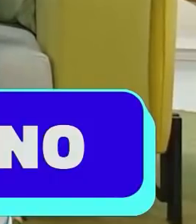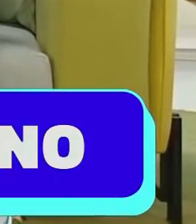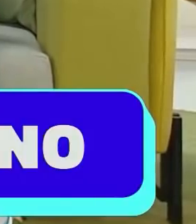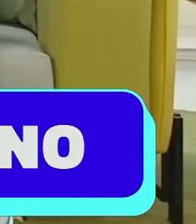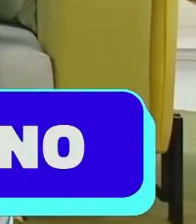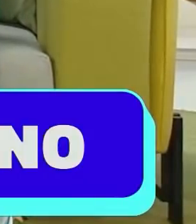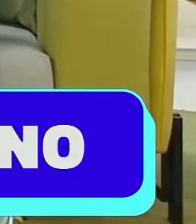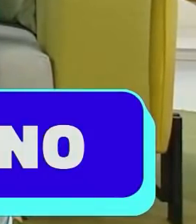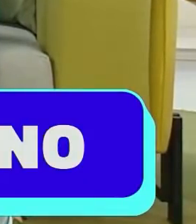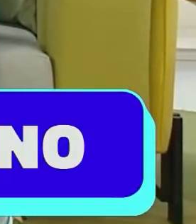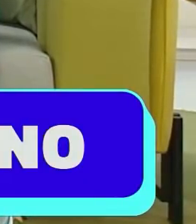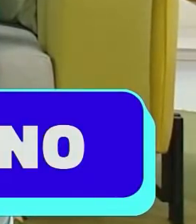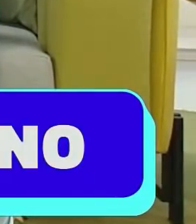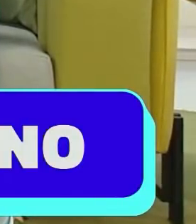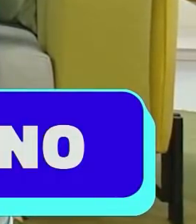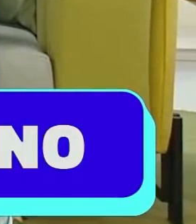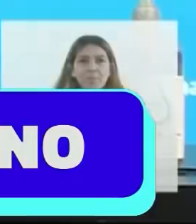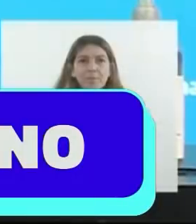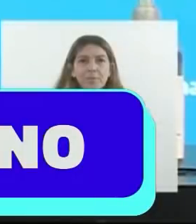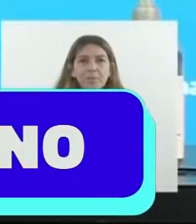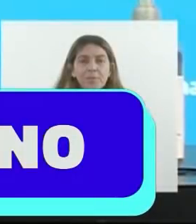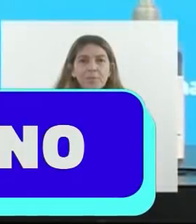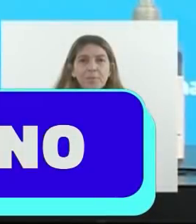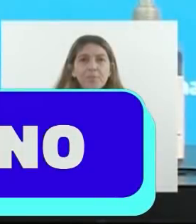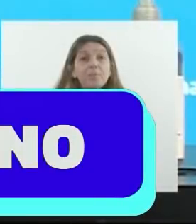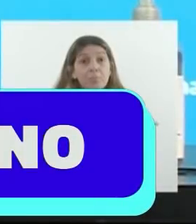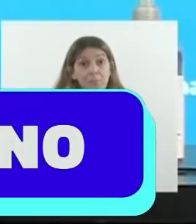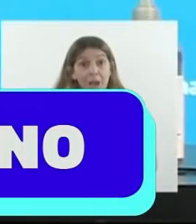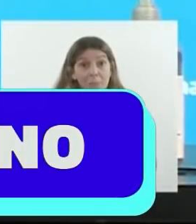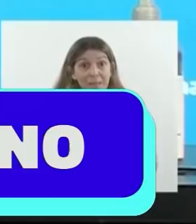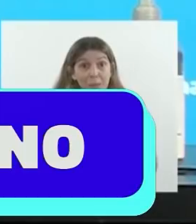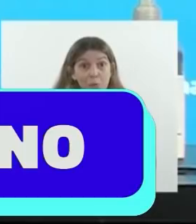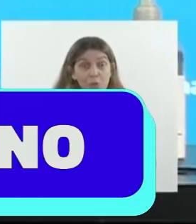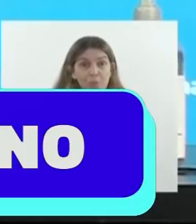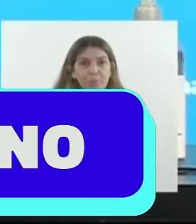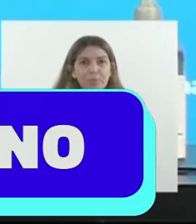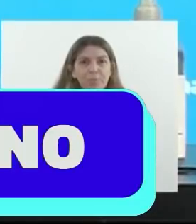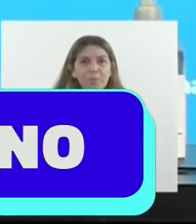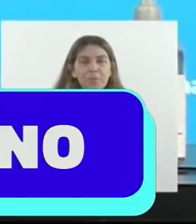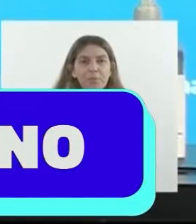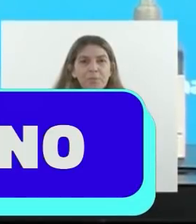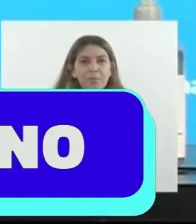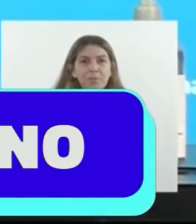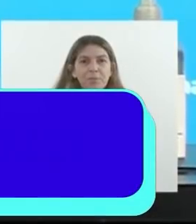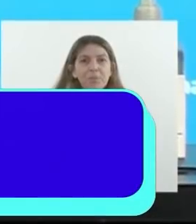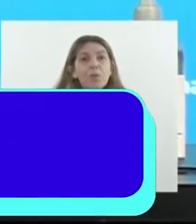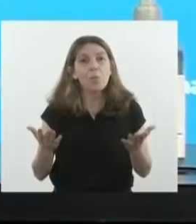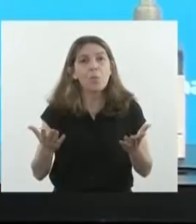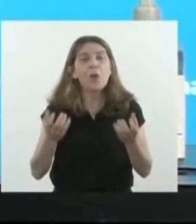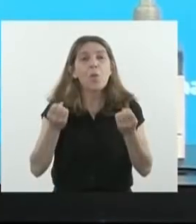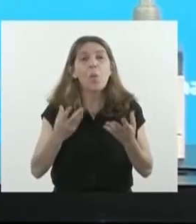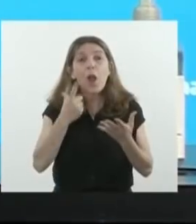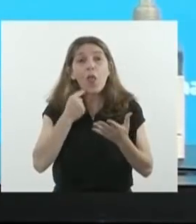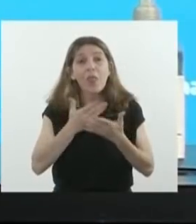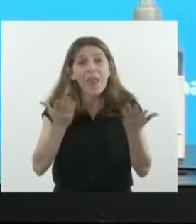le ocurrió que yo podía reemplazarla. Ah, está hablando el presidente en esto. Bueno, bueno, es muy importante. Bueno, muy bien, buenos días